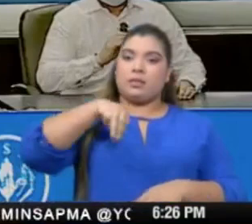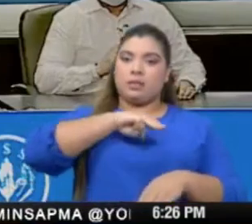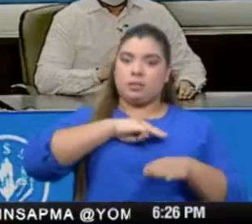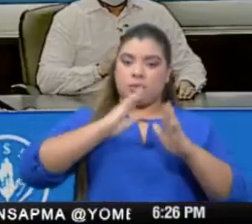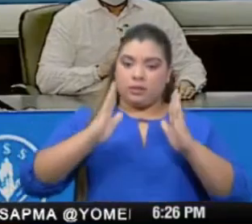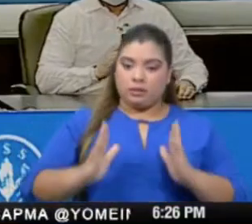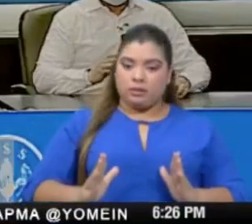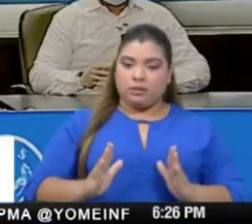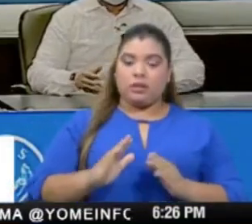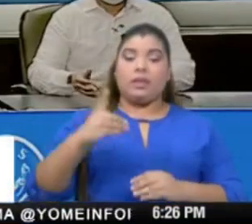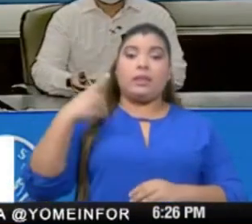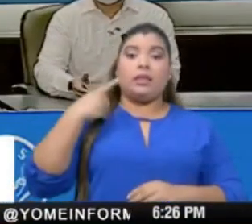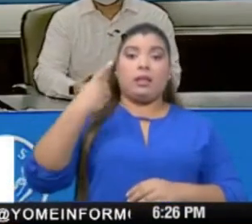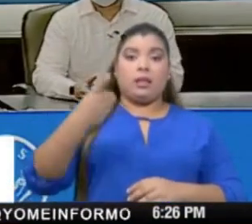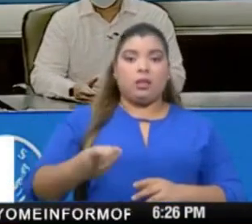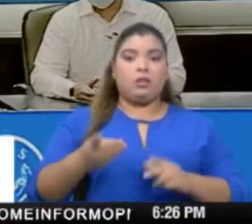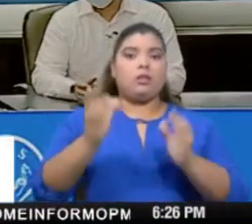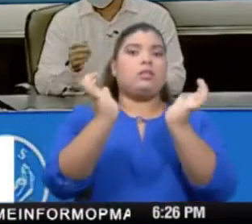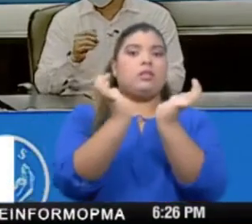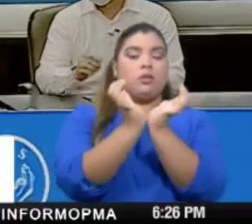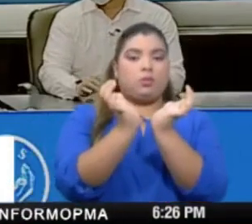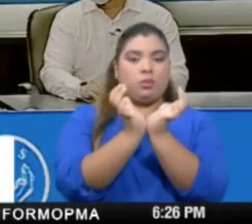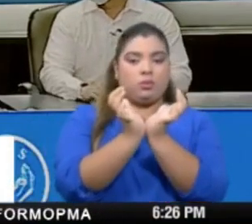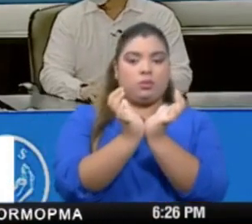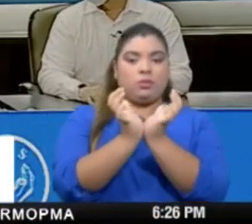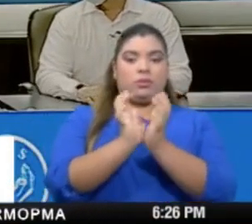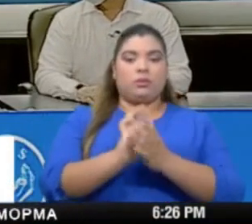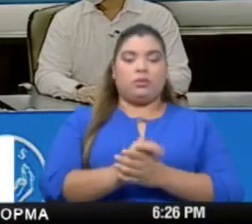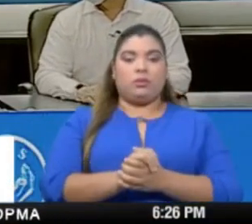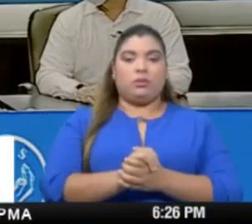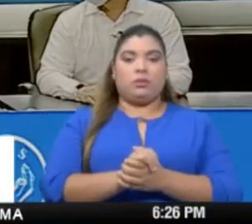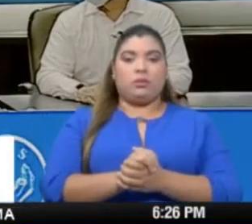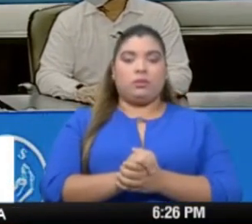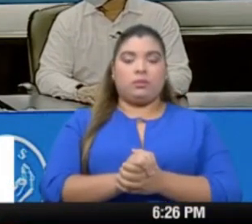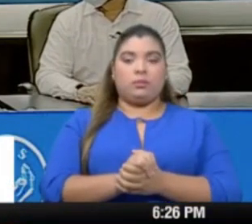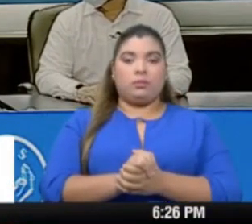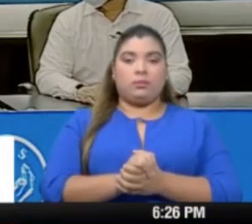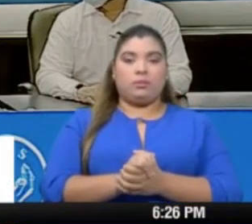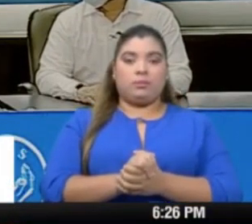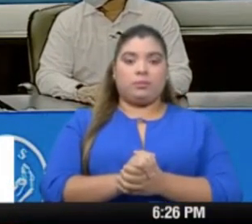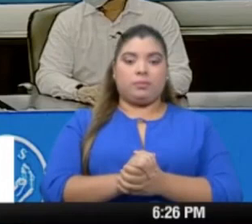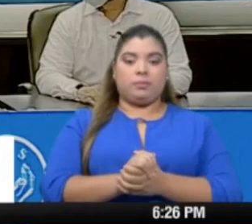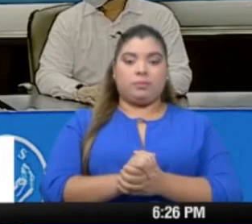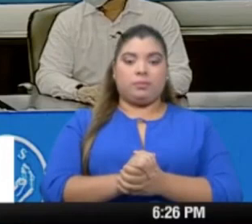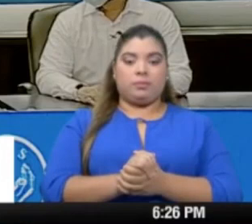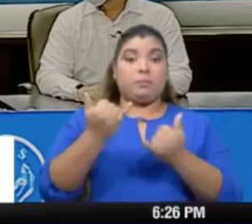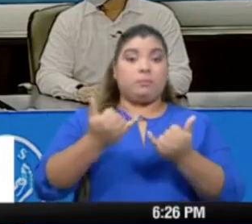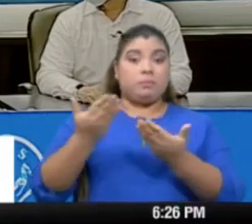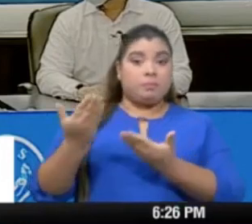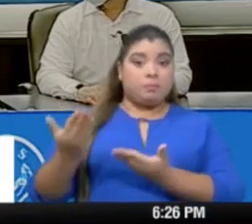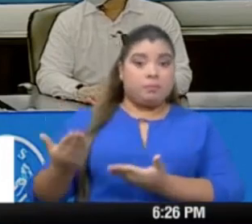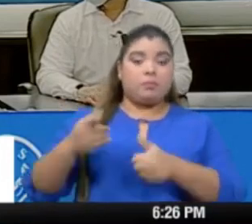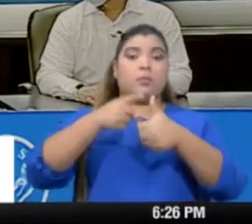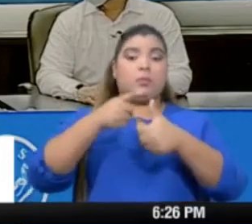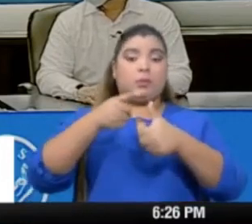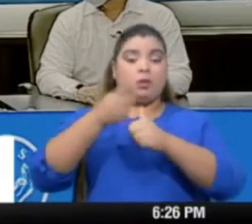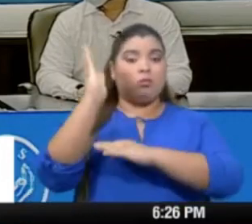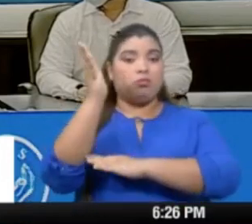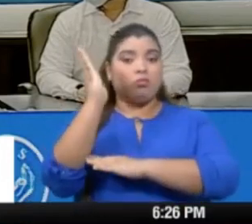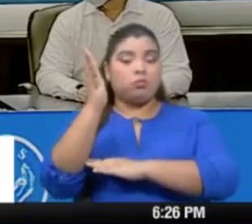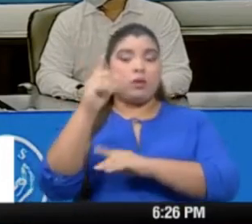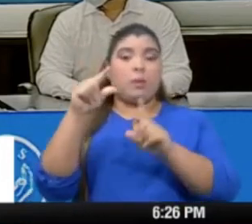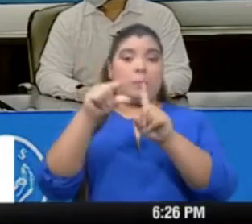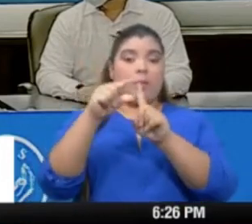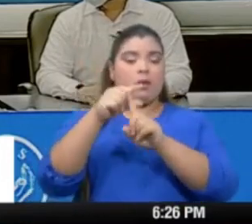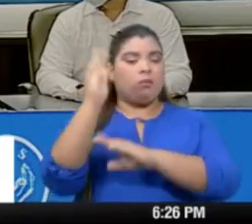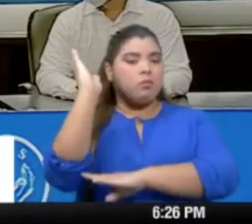Berrío, y el director de la Caja de Seguro Social, el doctor Enrique Lao Cortés. Cedemos en primera instancia entonces la palabra a